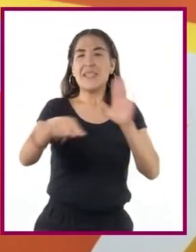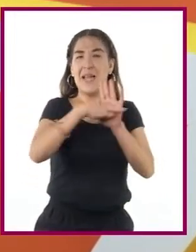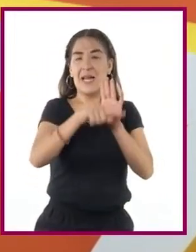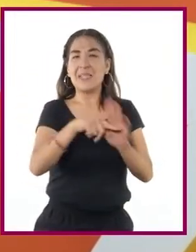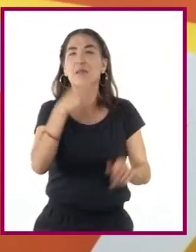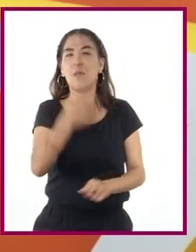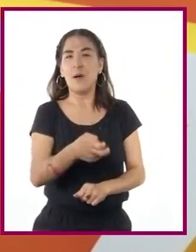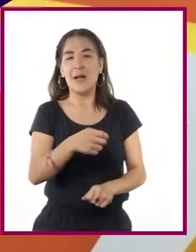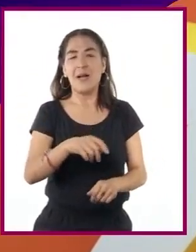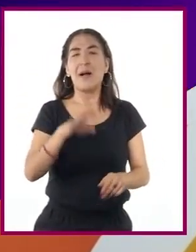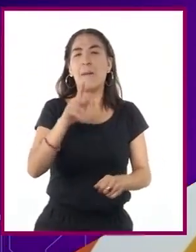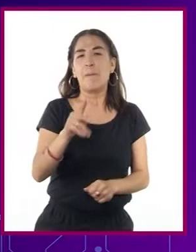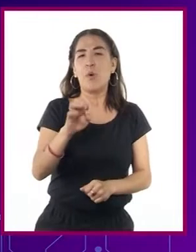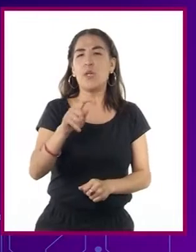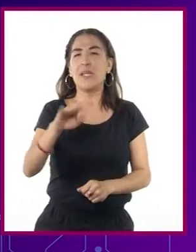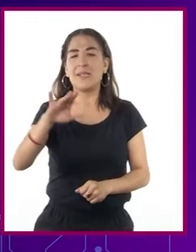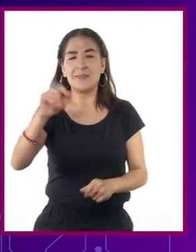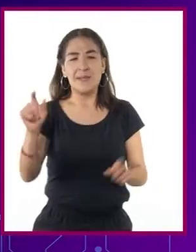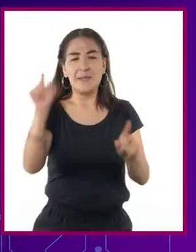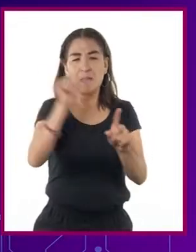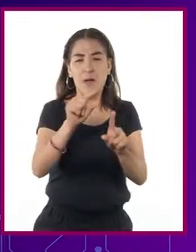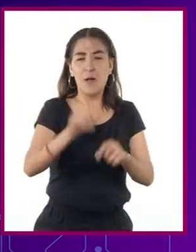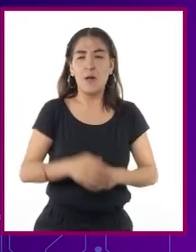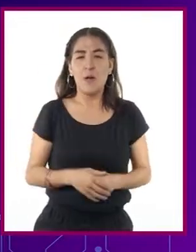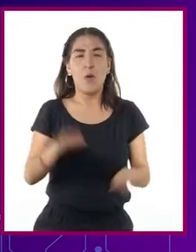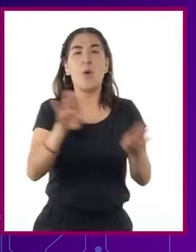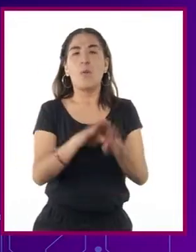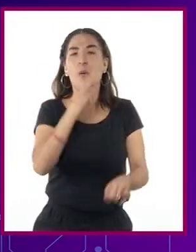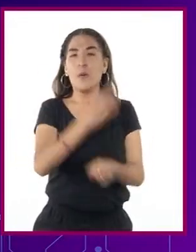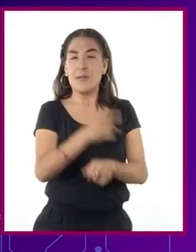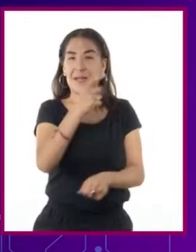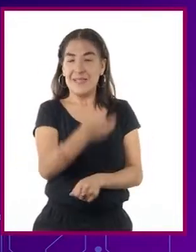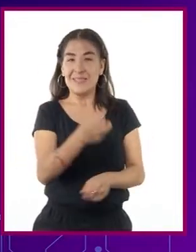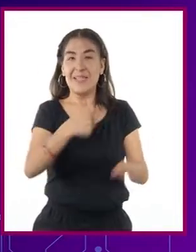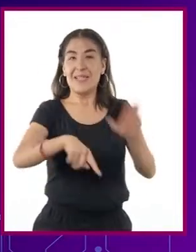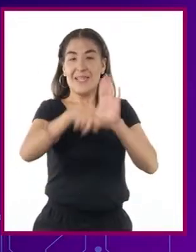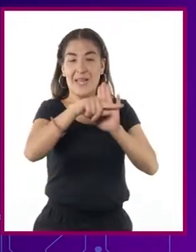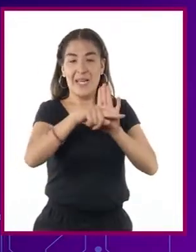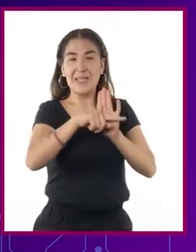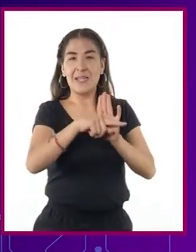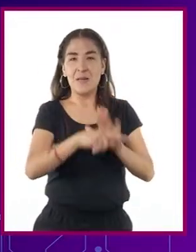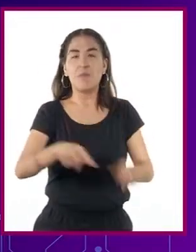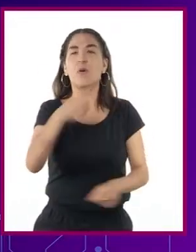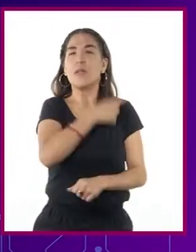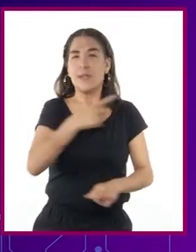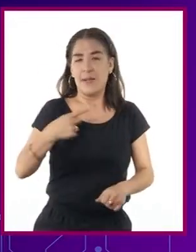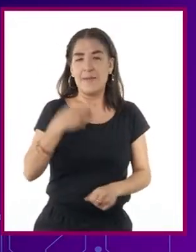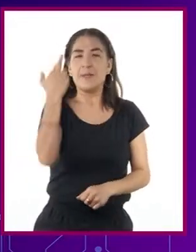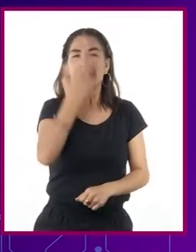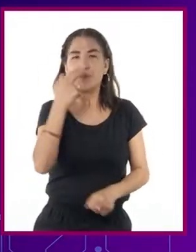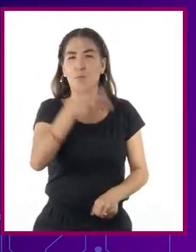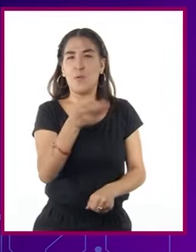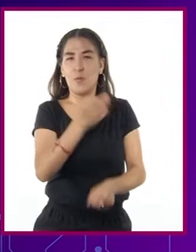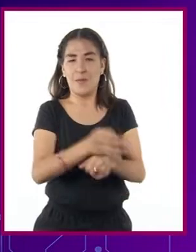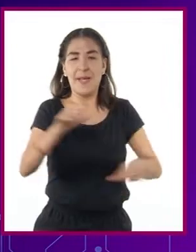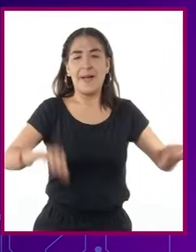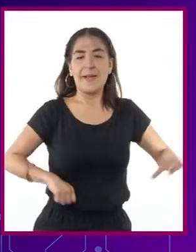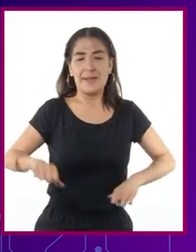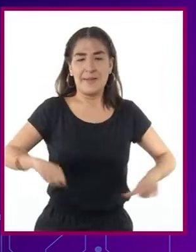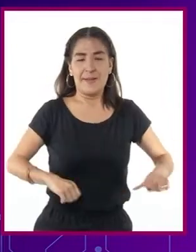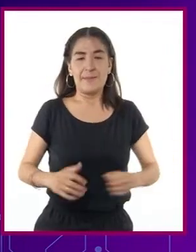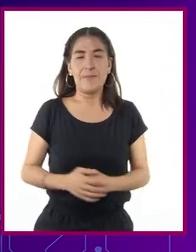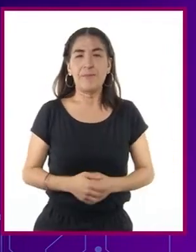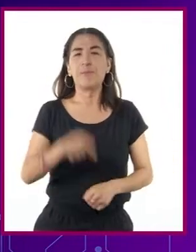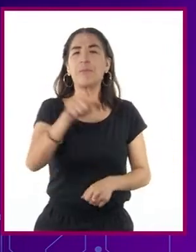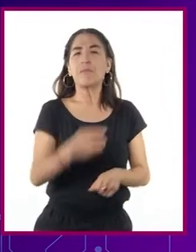potencia? Para acercarnos al trabajo con los exponentes negativos, revisemos la siguiente actividad. En